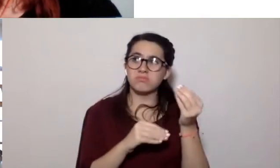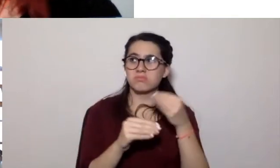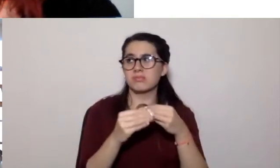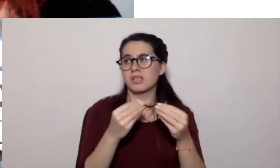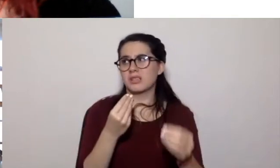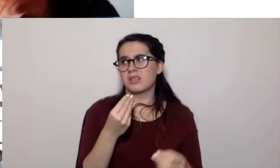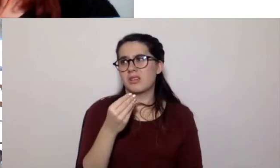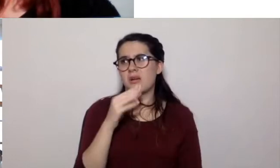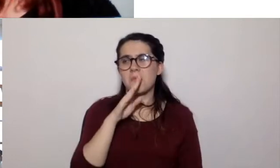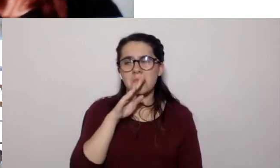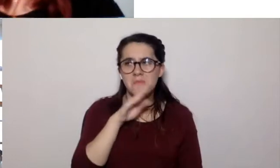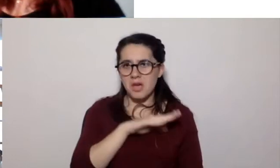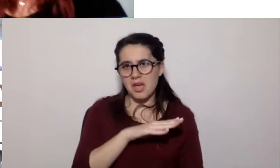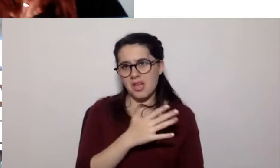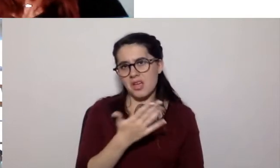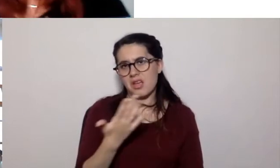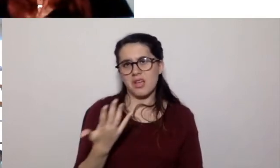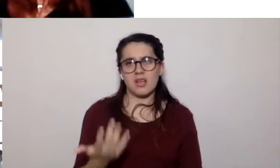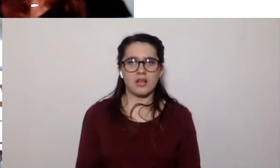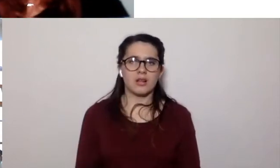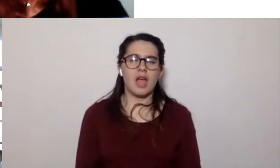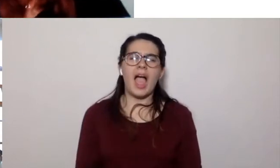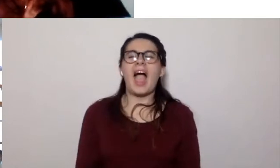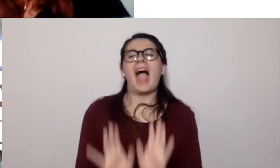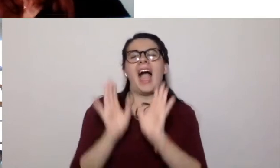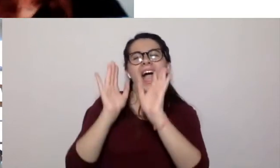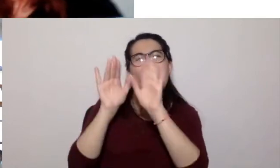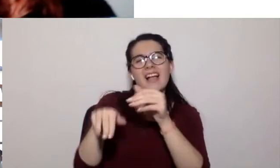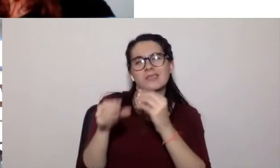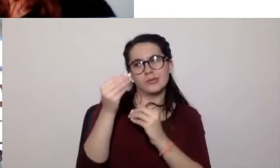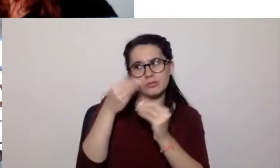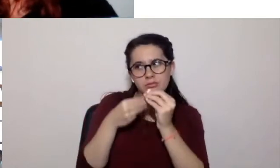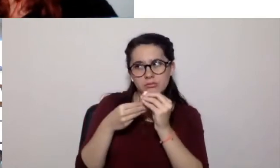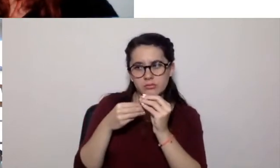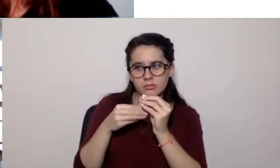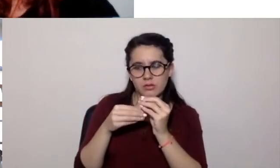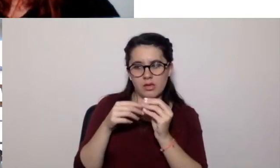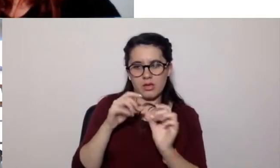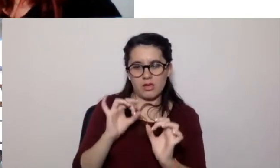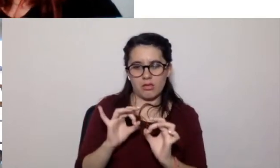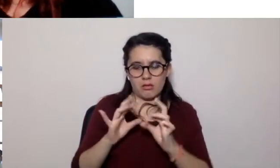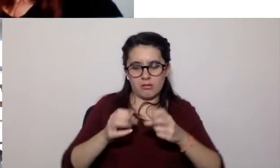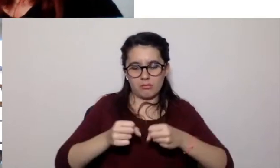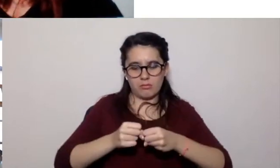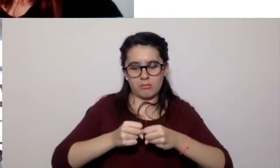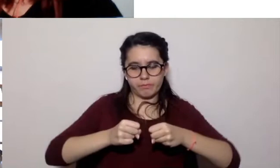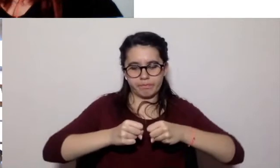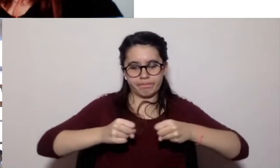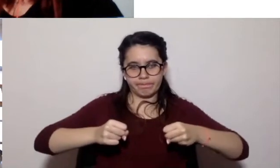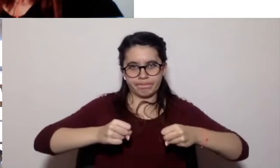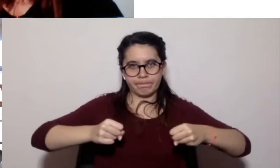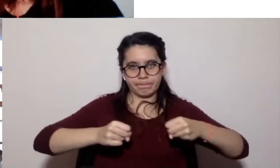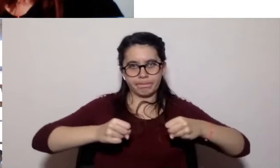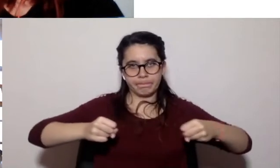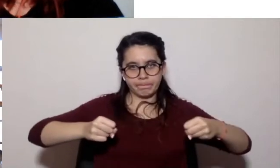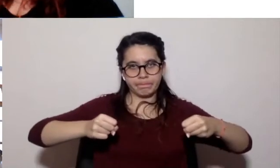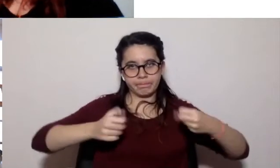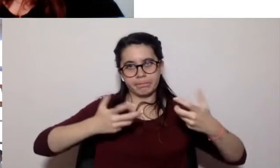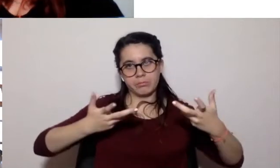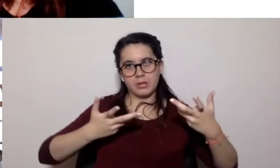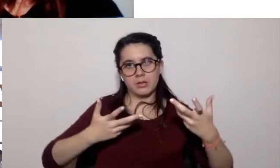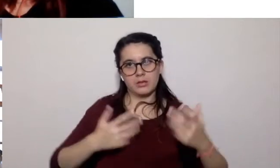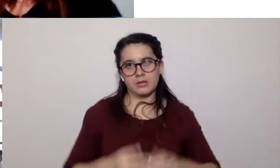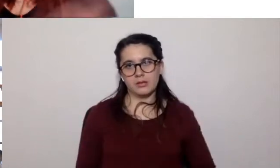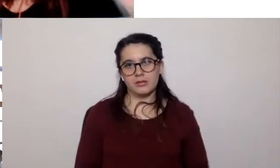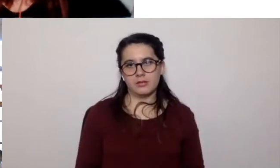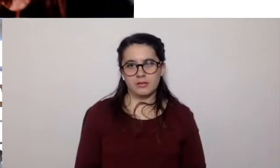y no comí tanto, pero ¿por qué estoy subiendo? Y justamente es eso, uno de los excesos que te va llevando, ¿no? Te vas subiendo,